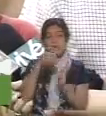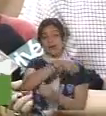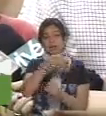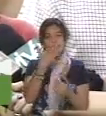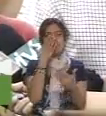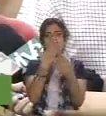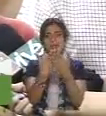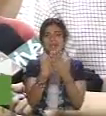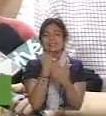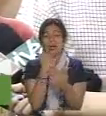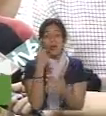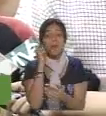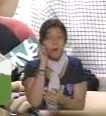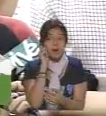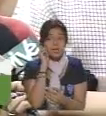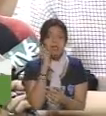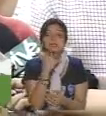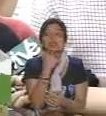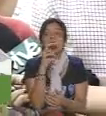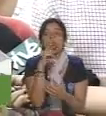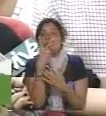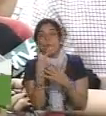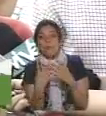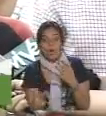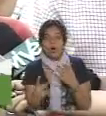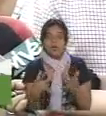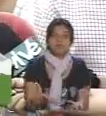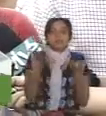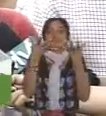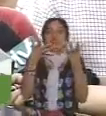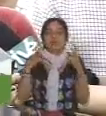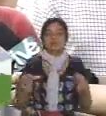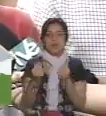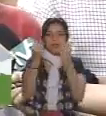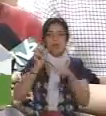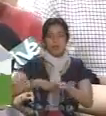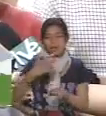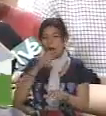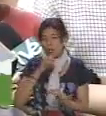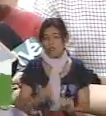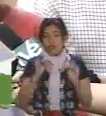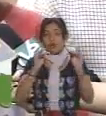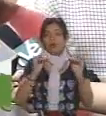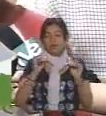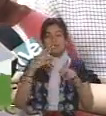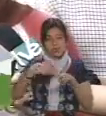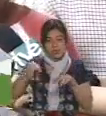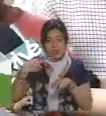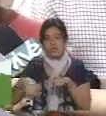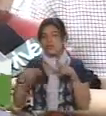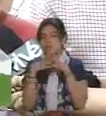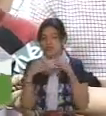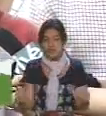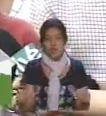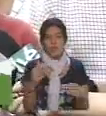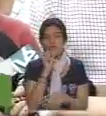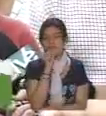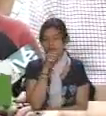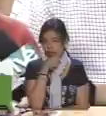casi se los ahoga una señora que tuvimos que sacarla cargada porque todo eso está lleno de agua, niños,